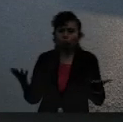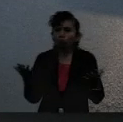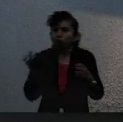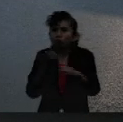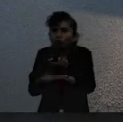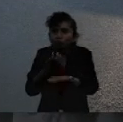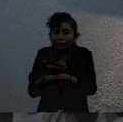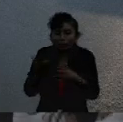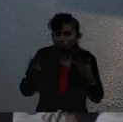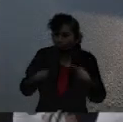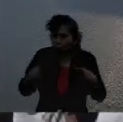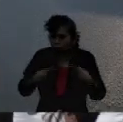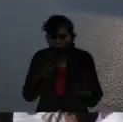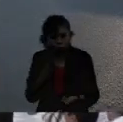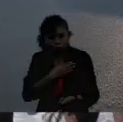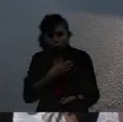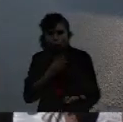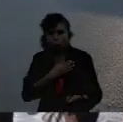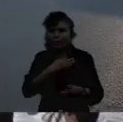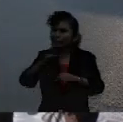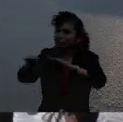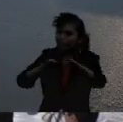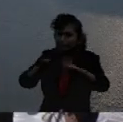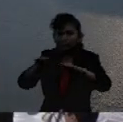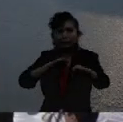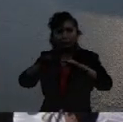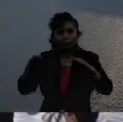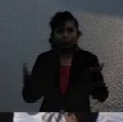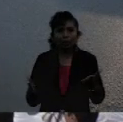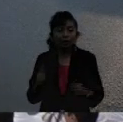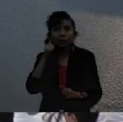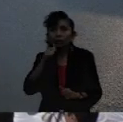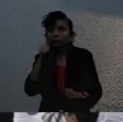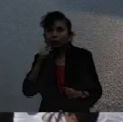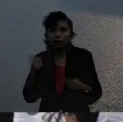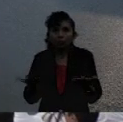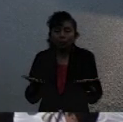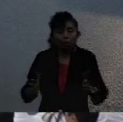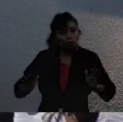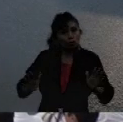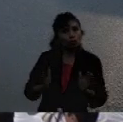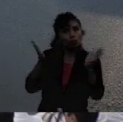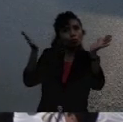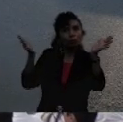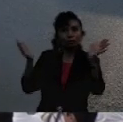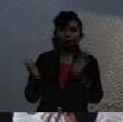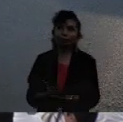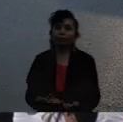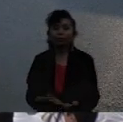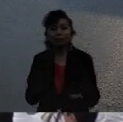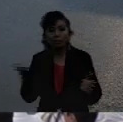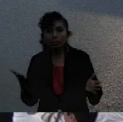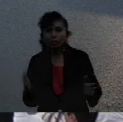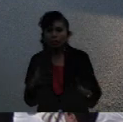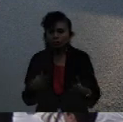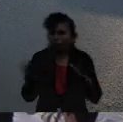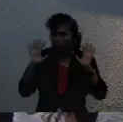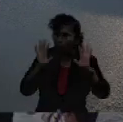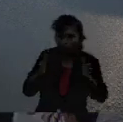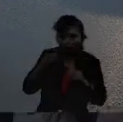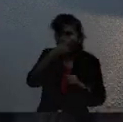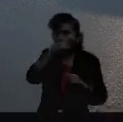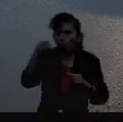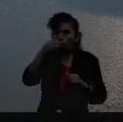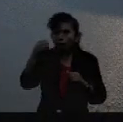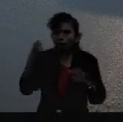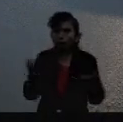estado de gente buena trabajadora siempre nos trae sorpresas Y tenemos todo organizado para